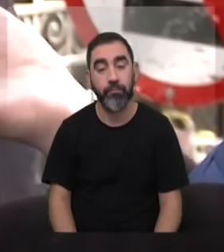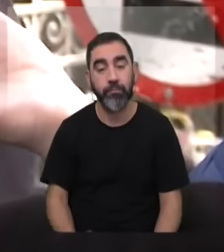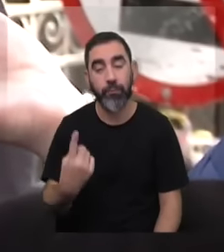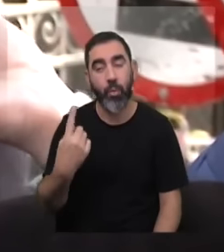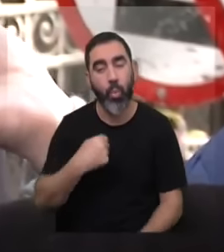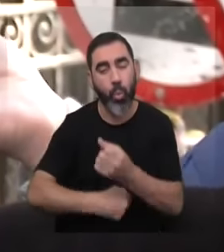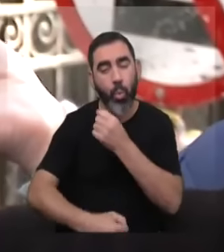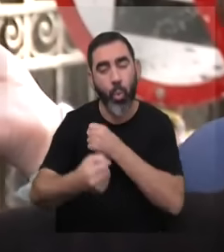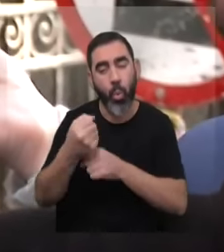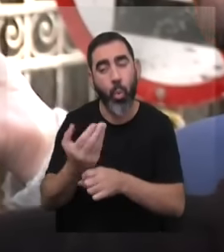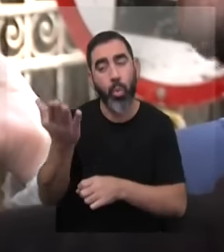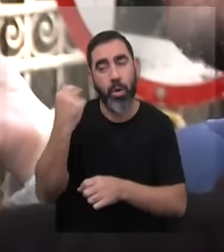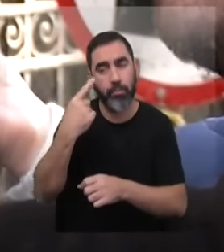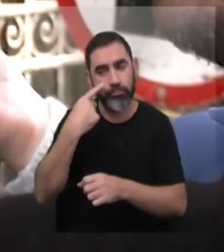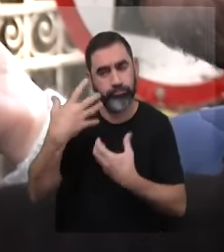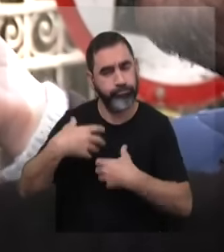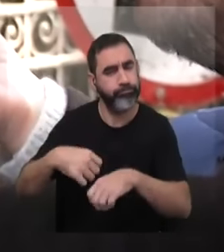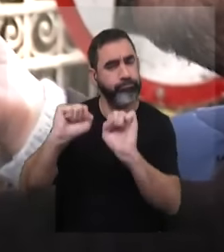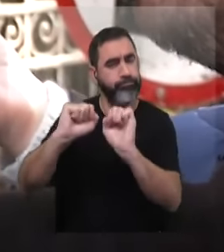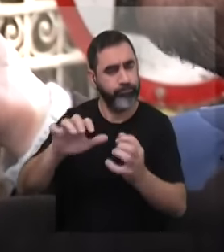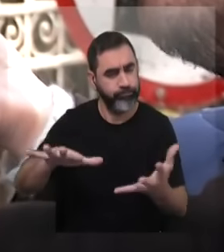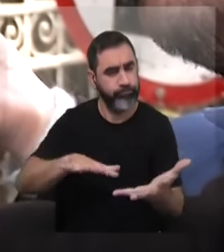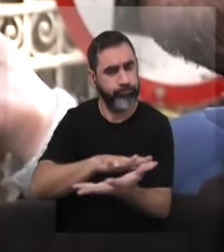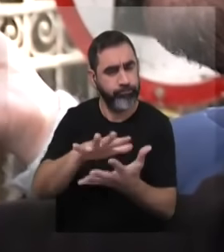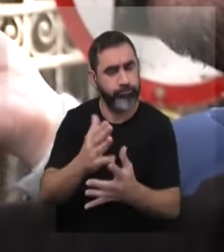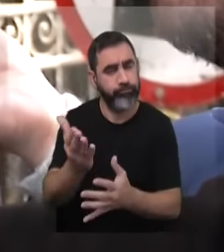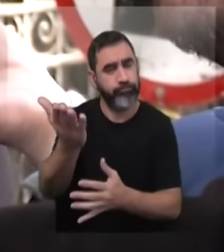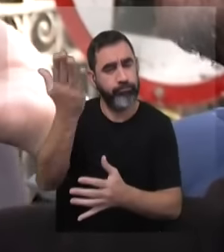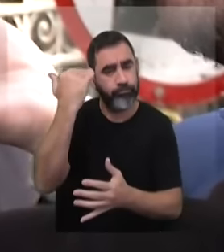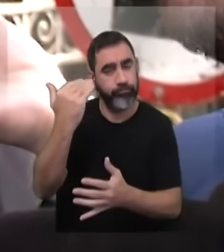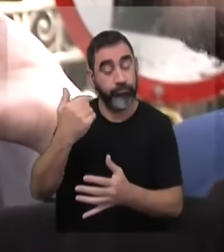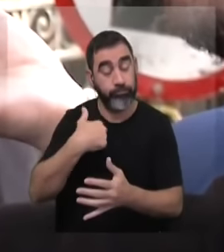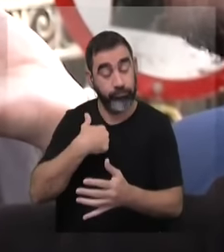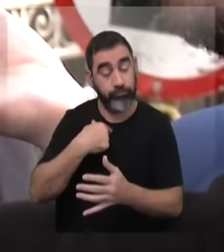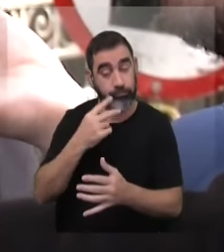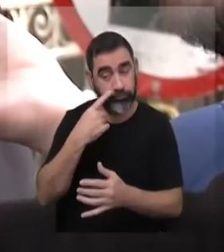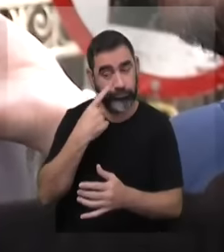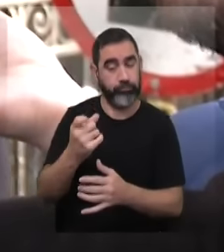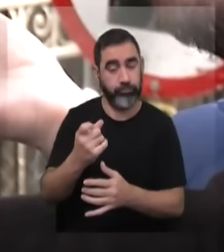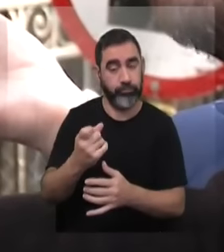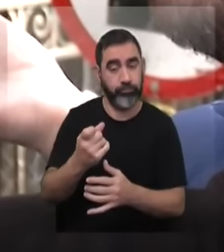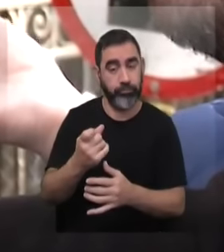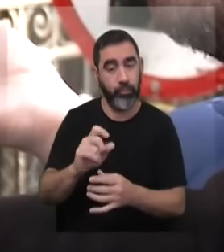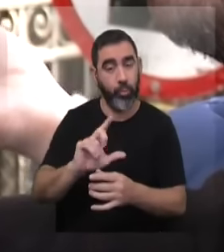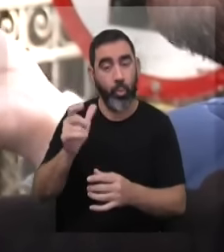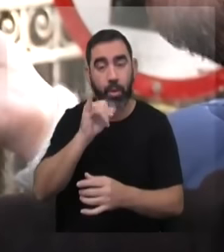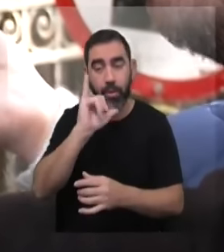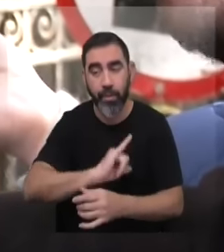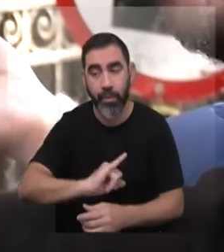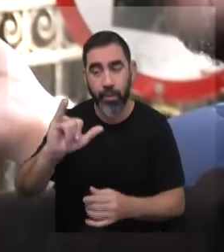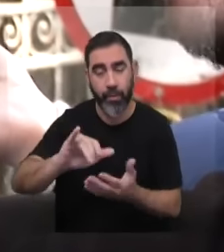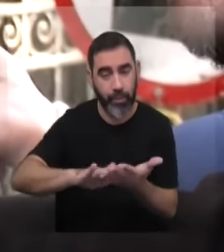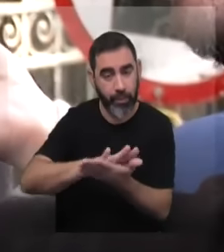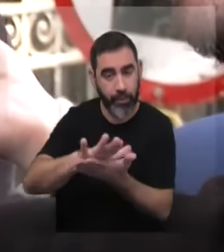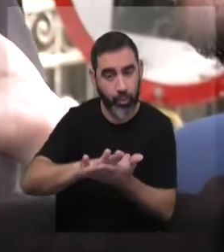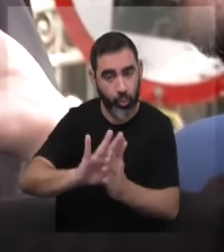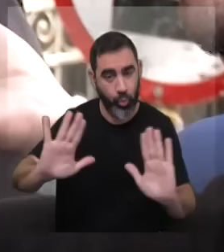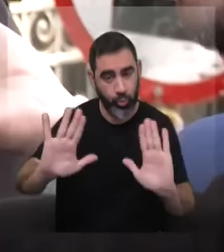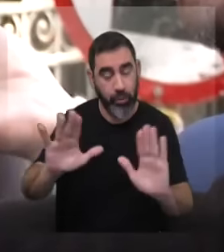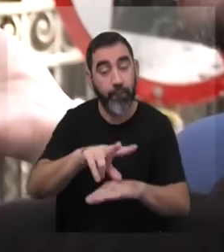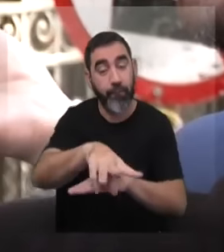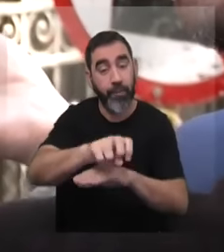año advertí una situación que en ese entonces cuando lo hicimos ni siquiera había una denuncia eh en